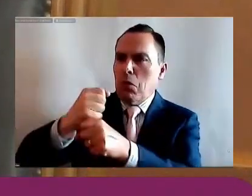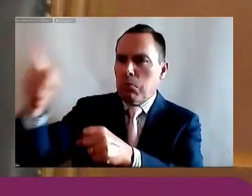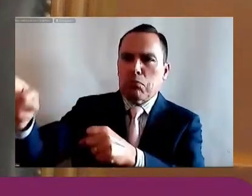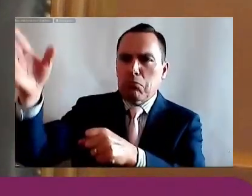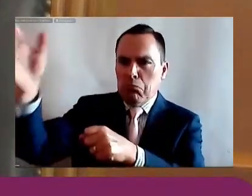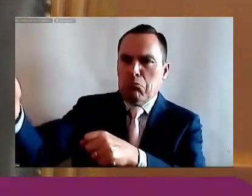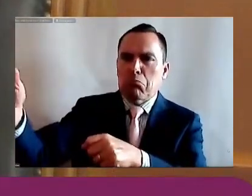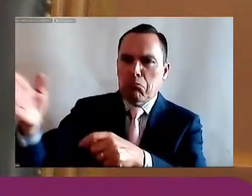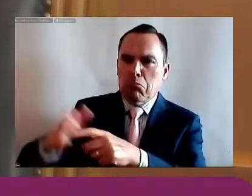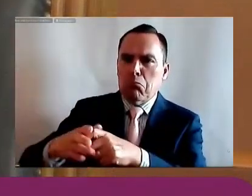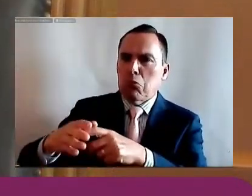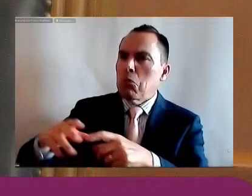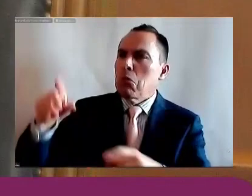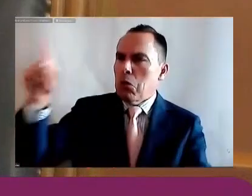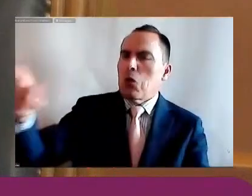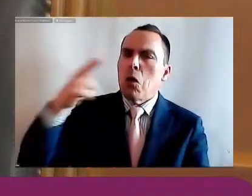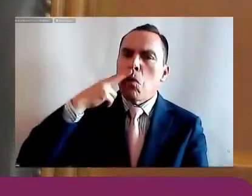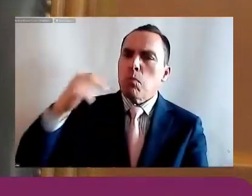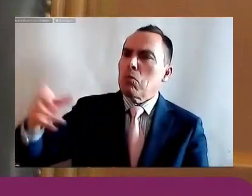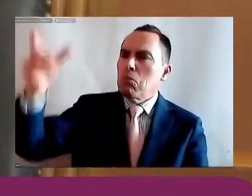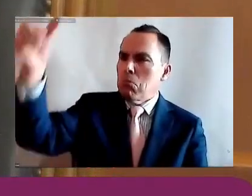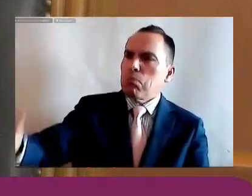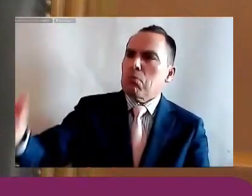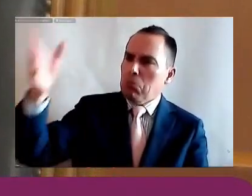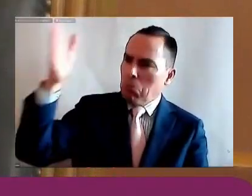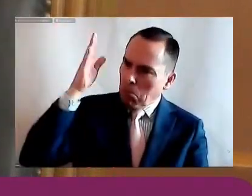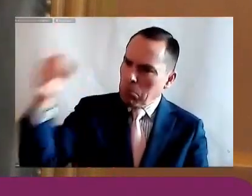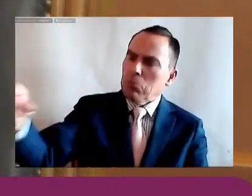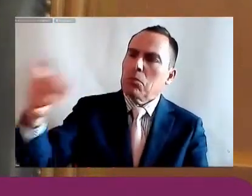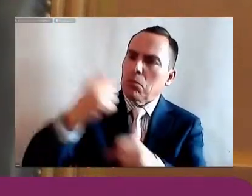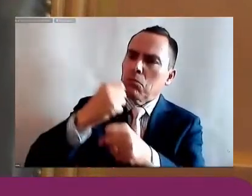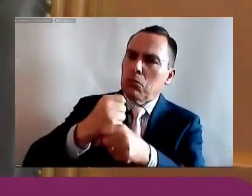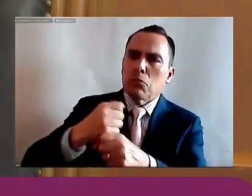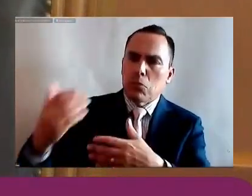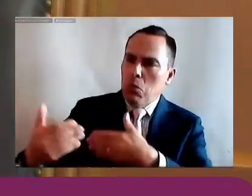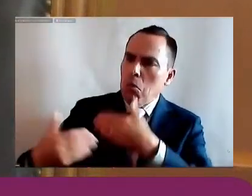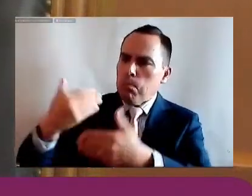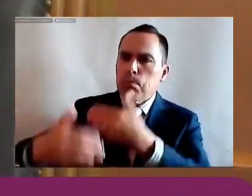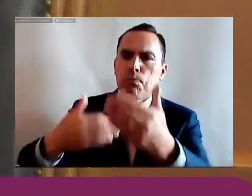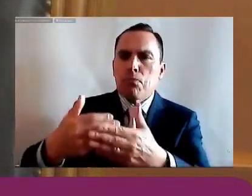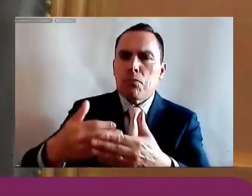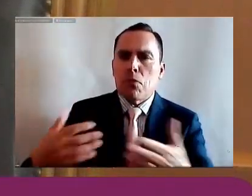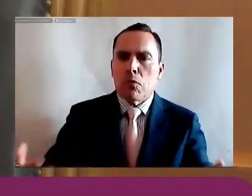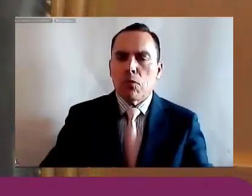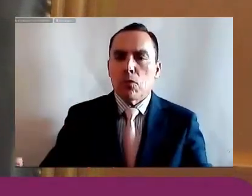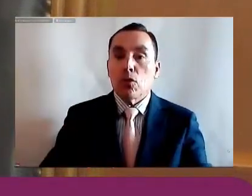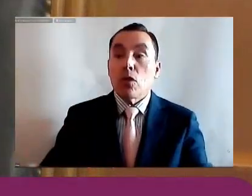después volver a su vida personal o familiar al final del día,